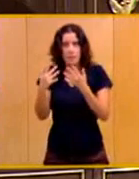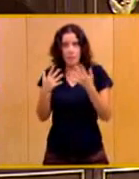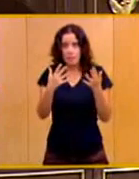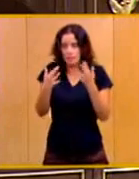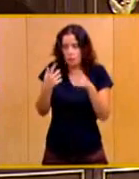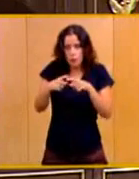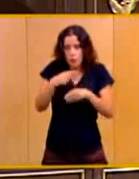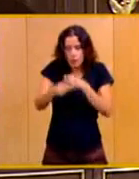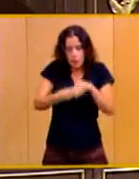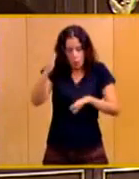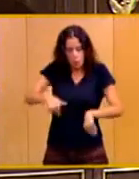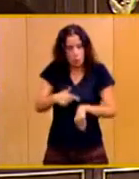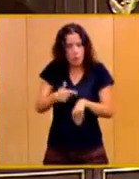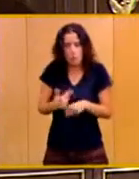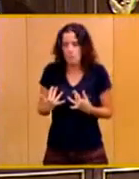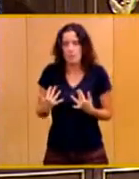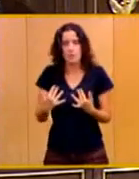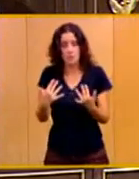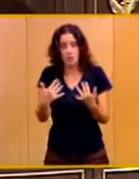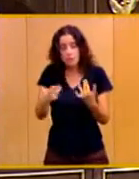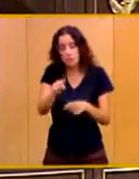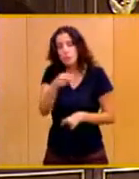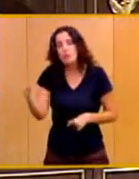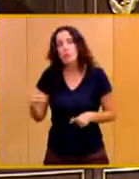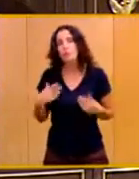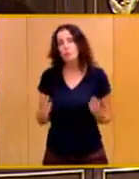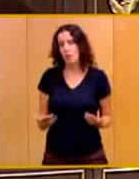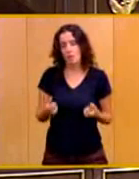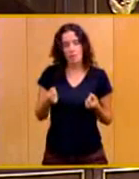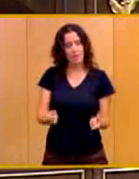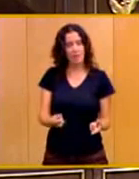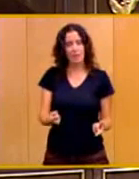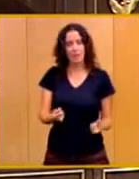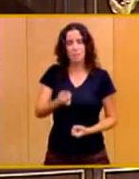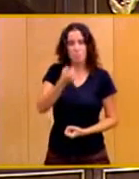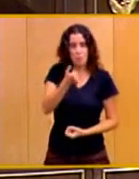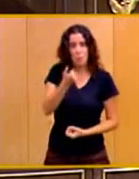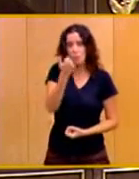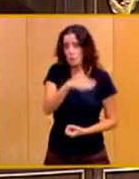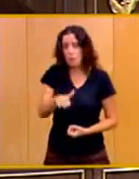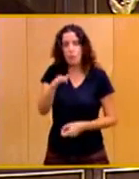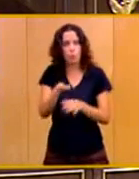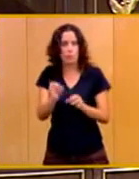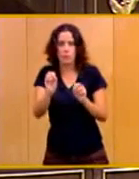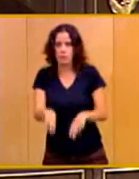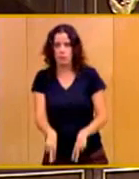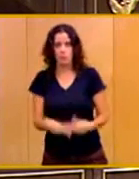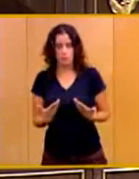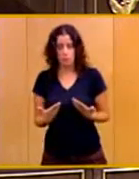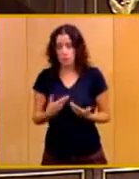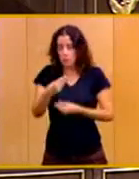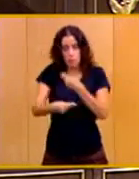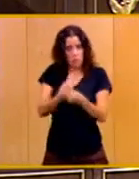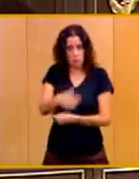hora y el resultado es que ha recortado poco, mal y sin justicia. Lo ha hecho mal porque